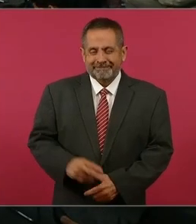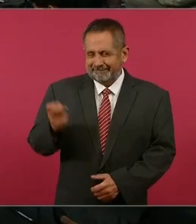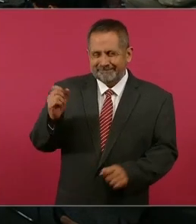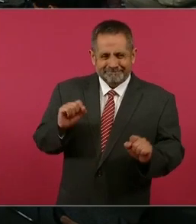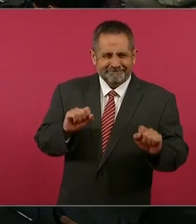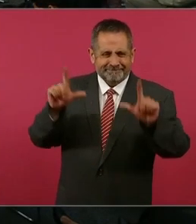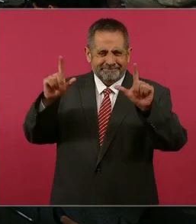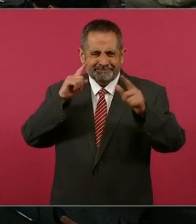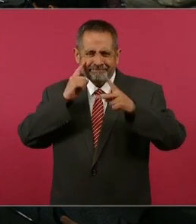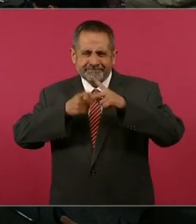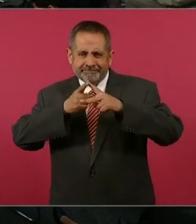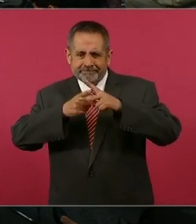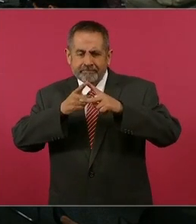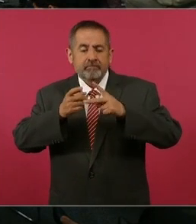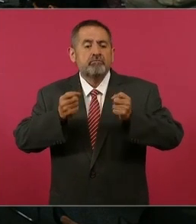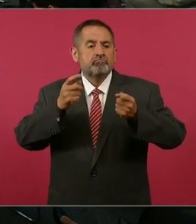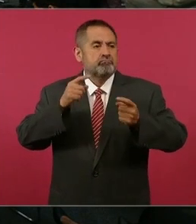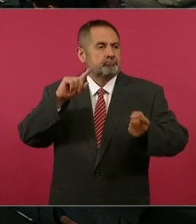cómo ha bajado